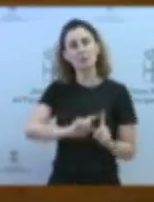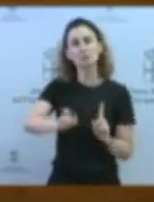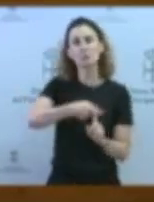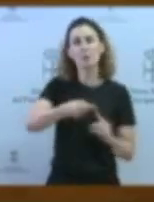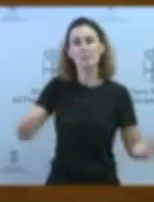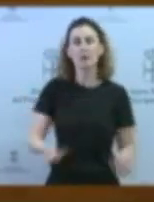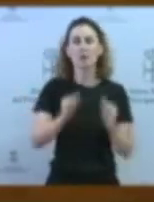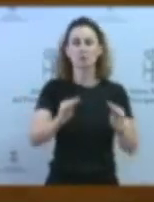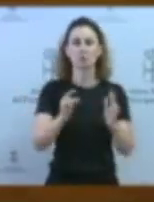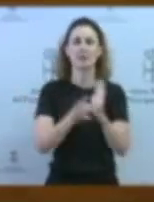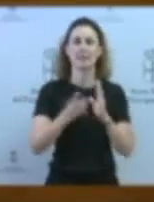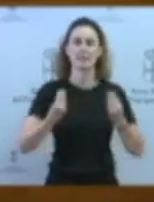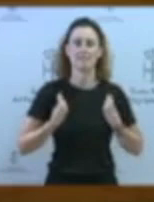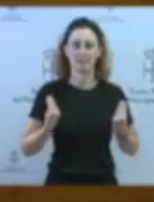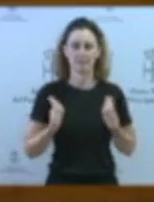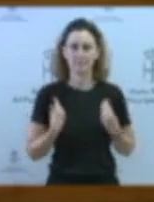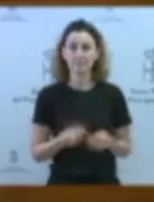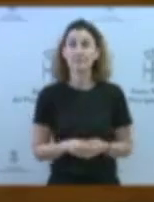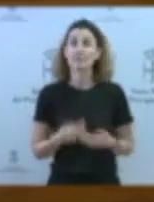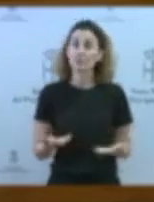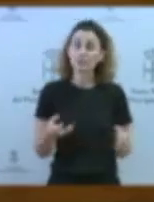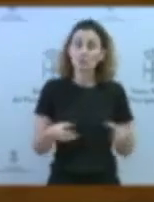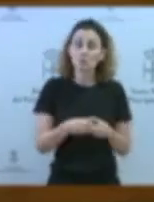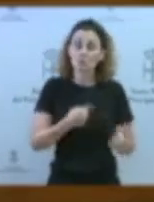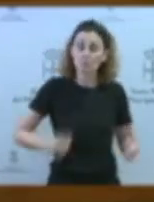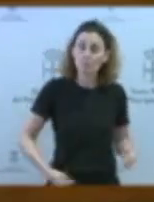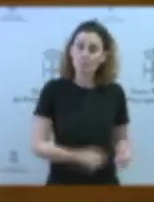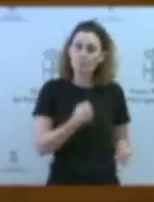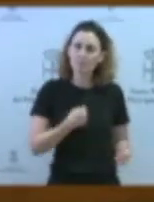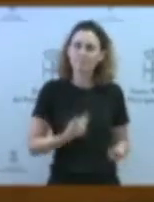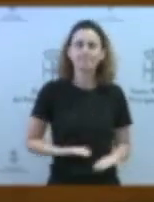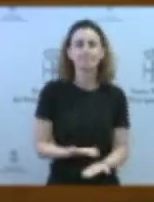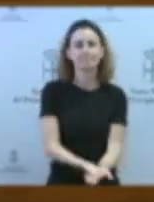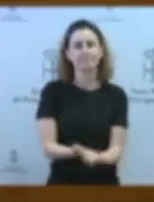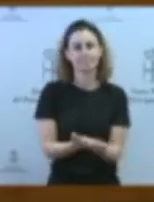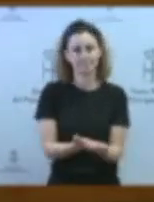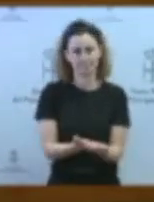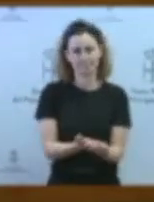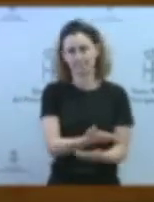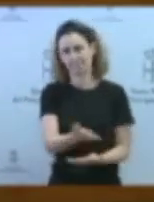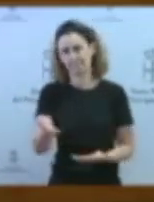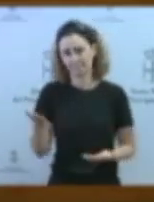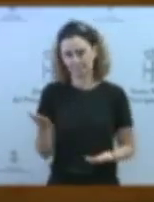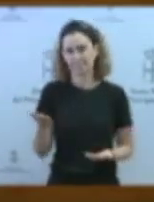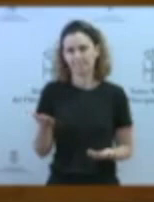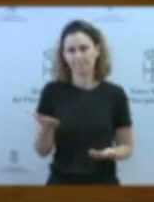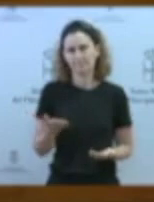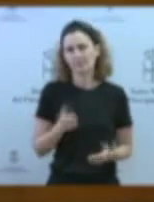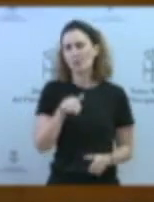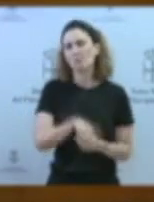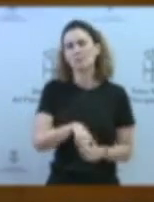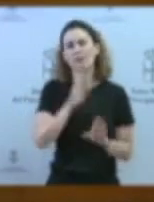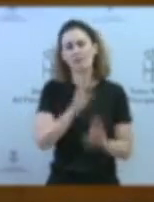Grupo Parlamentario de Podemos Asturias les pide a todos ustedes y a todas ustedes que voten a favor de una propuesta que emana del derecho